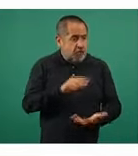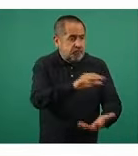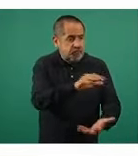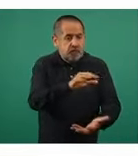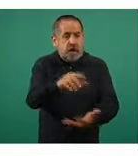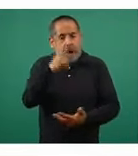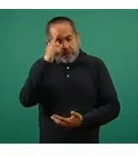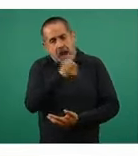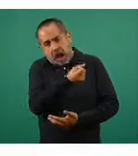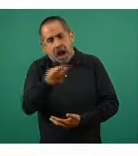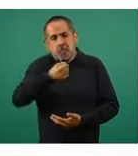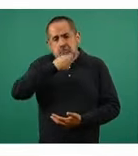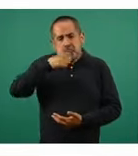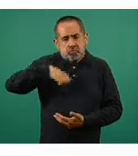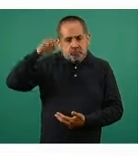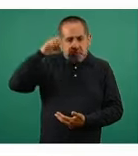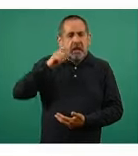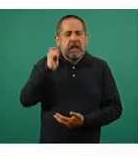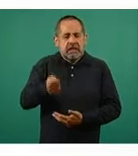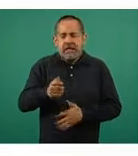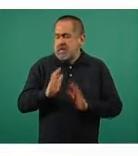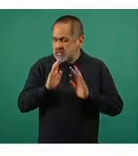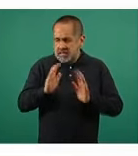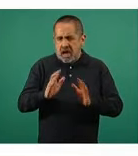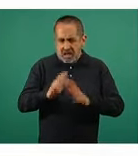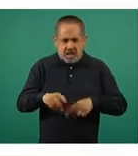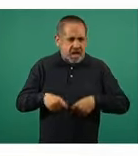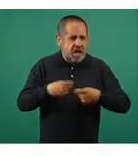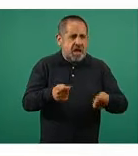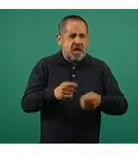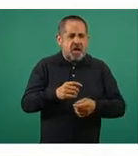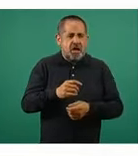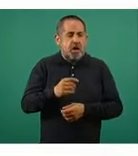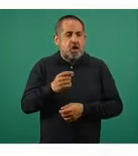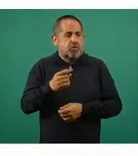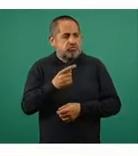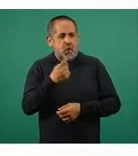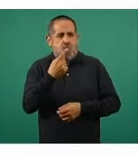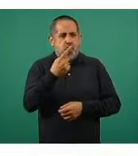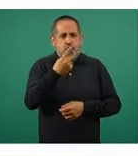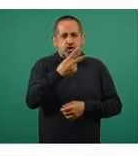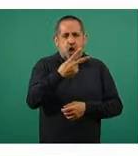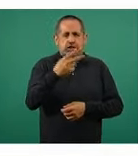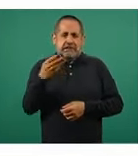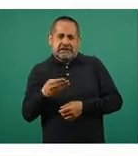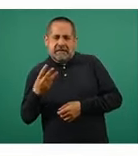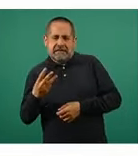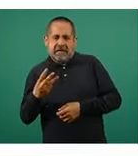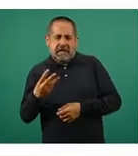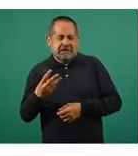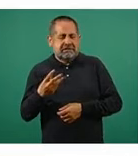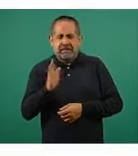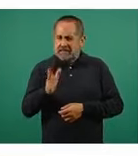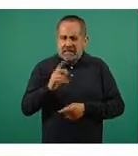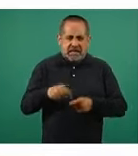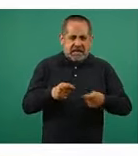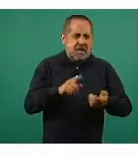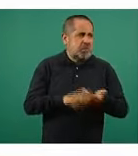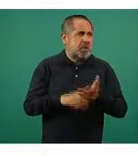adultos mayores, ya se ha aplicado prácticamente las 2/3 partes de este embarque, es